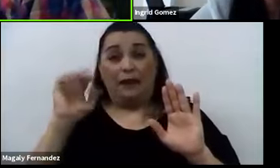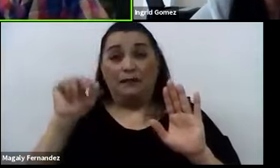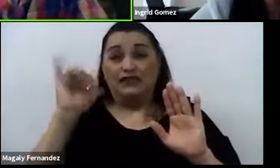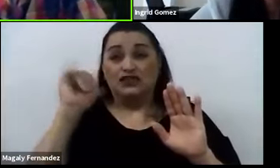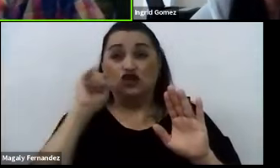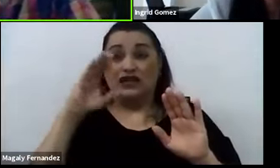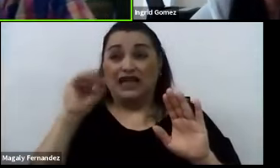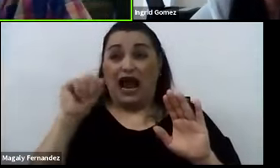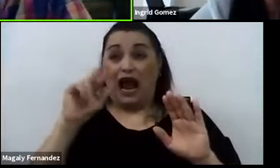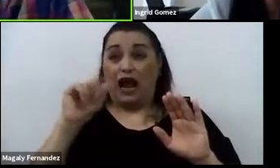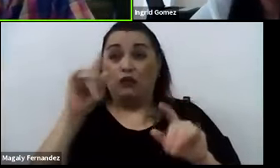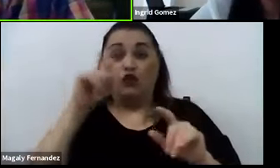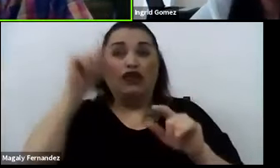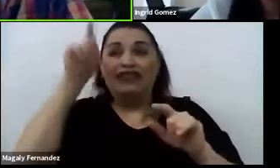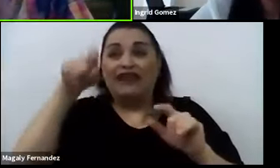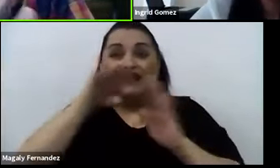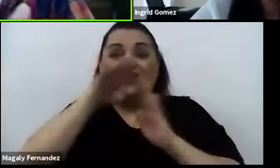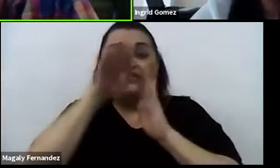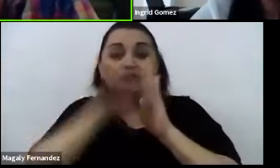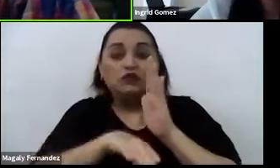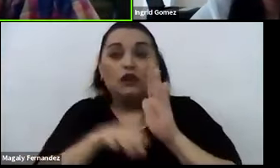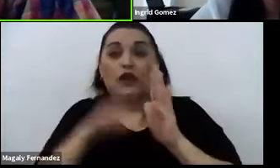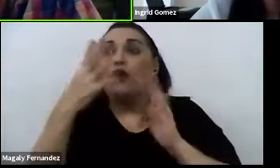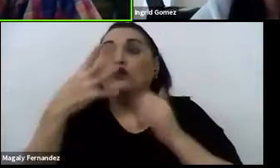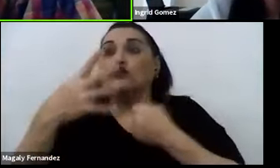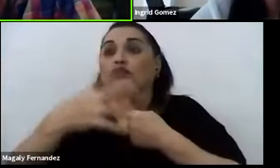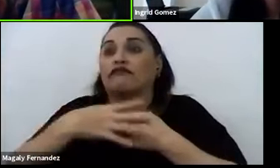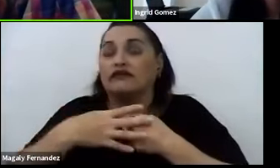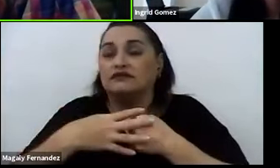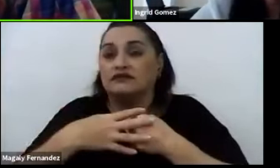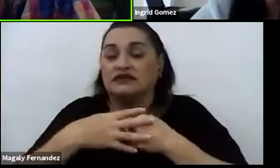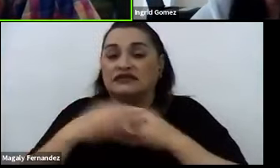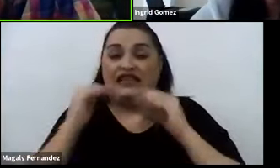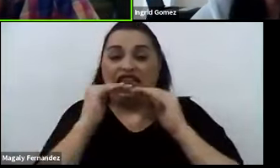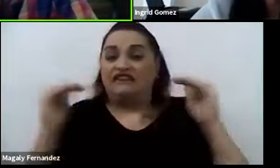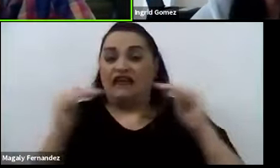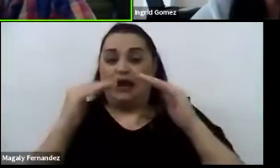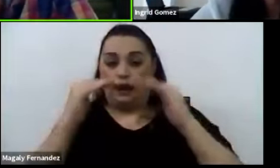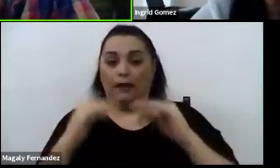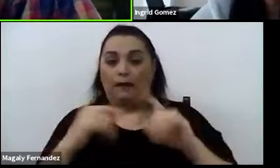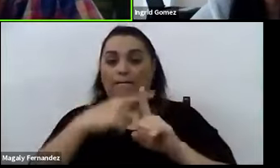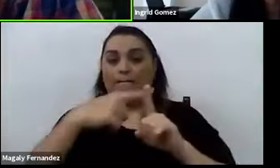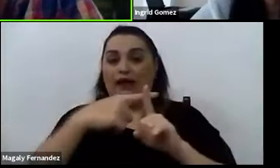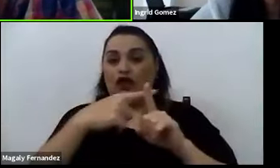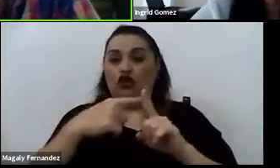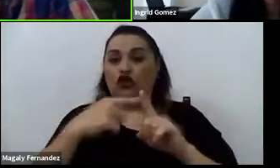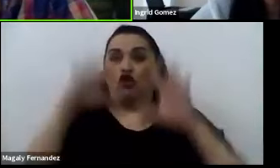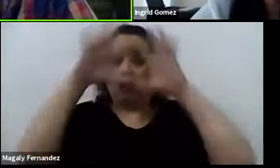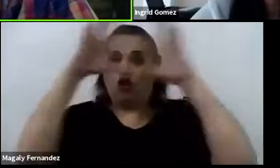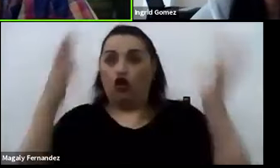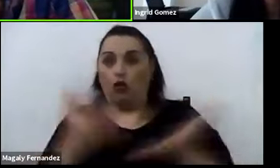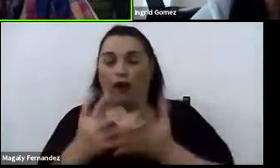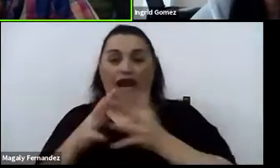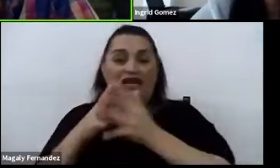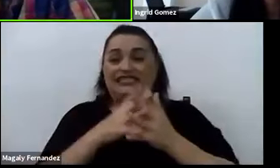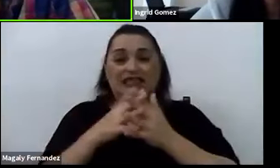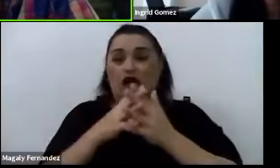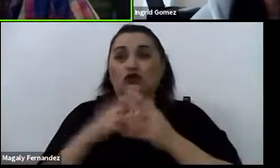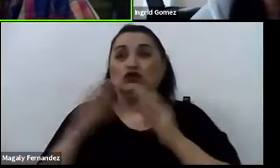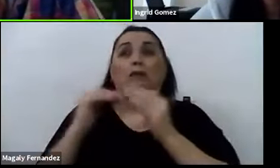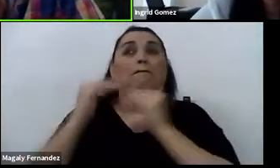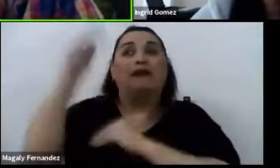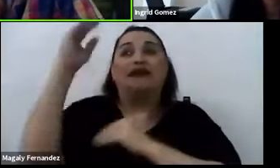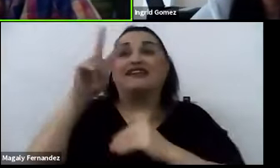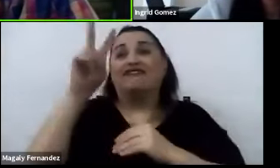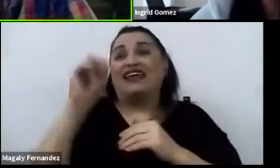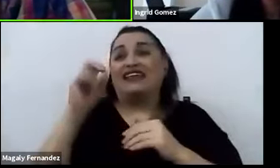disminuir en cuatro veces el nivel medio global. En algunos países como Estados Unidos más de 20 veces.